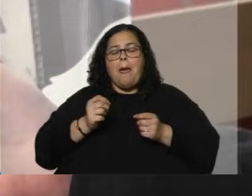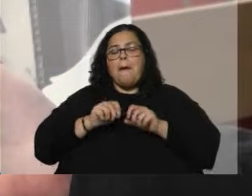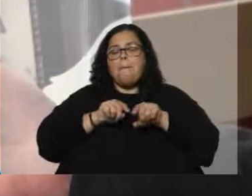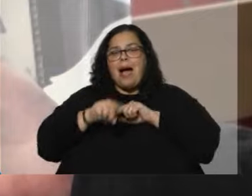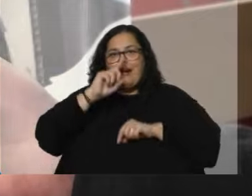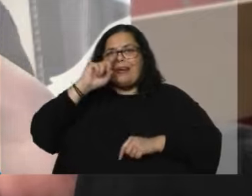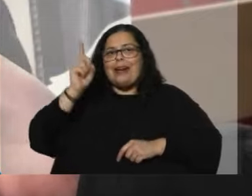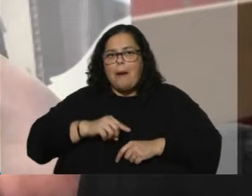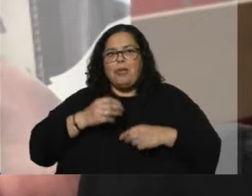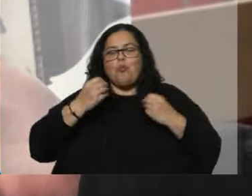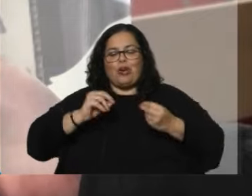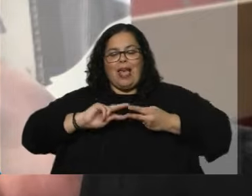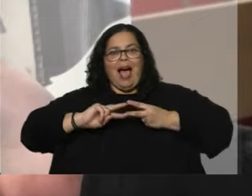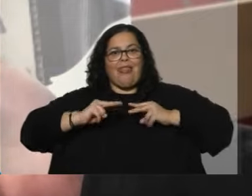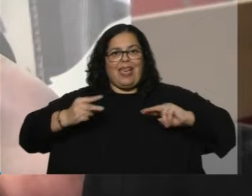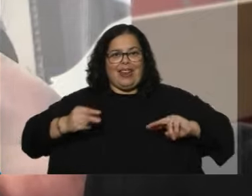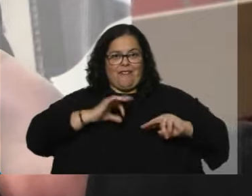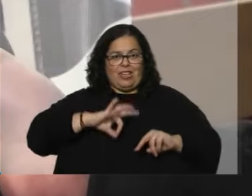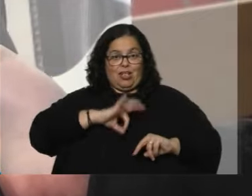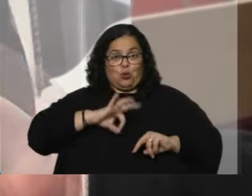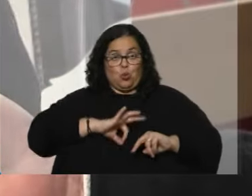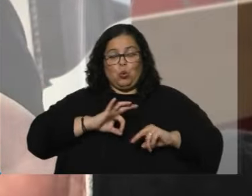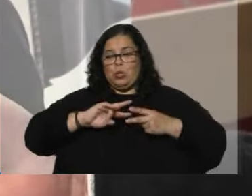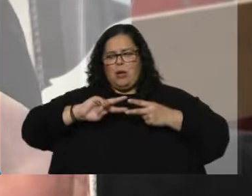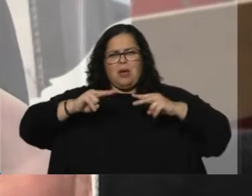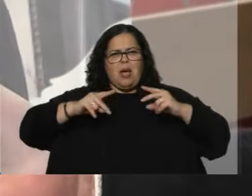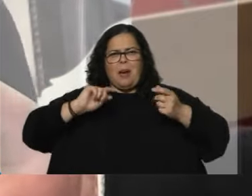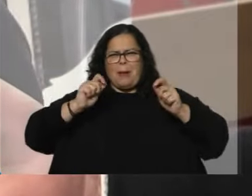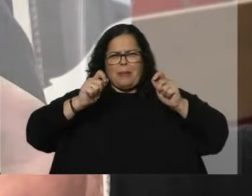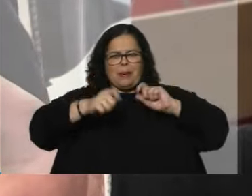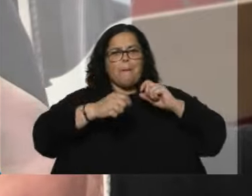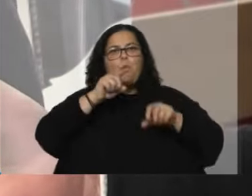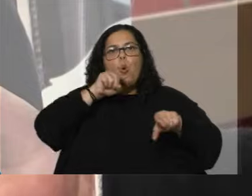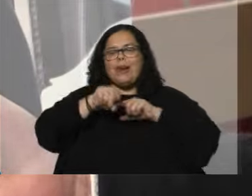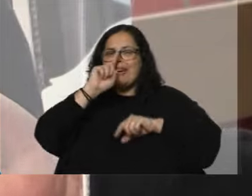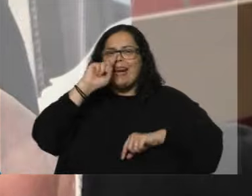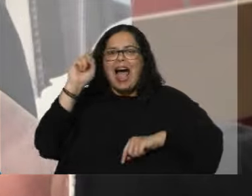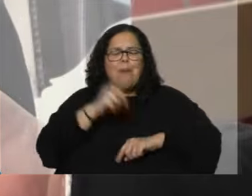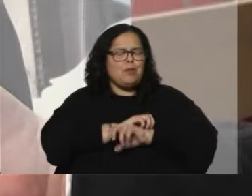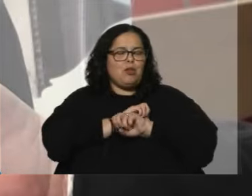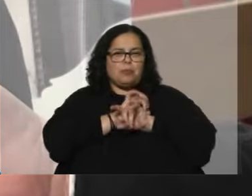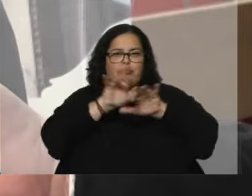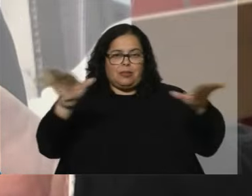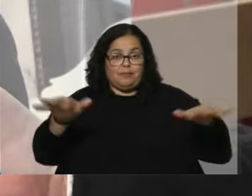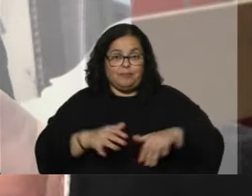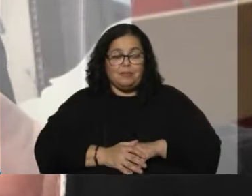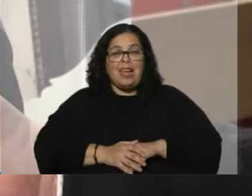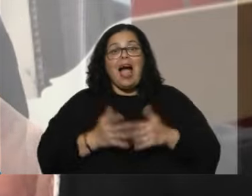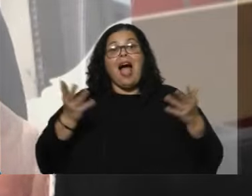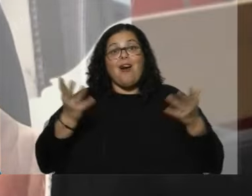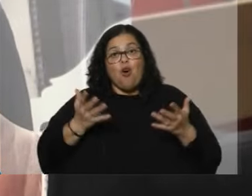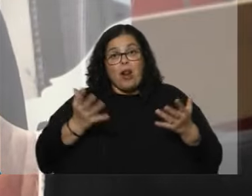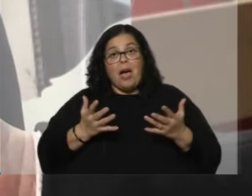le dan al final del día esa adaptación a transmitirse entre humanos. Lo que vemos ahora con esta variante, que se le propone